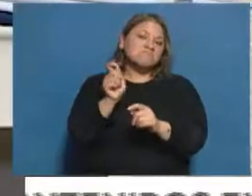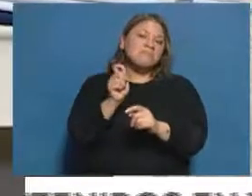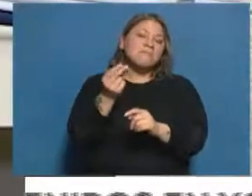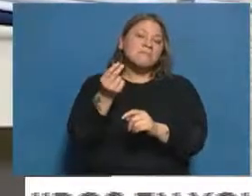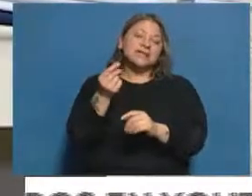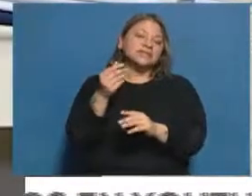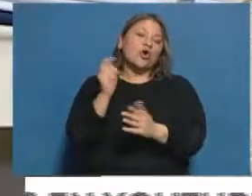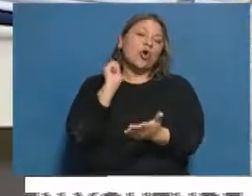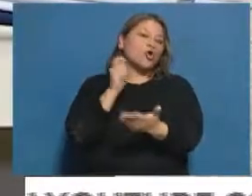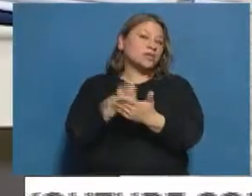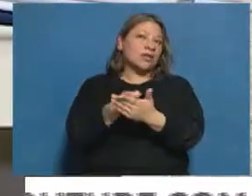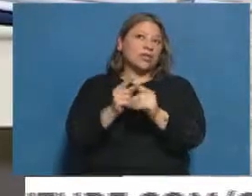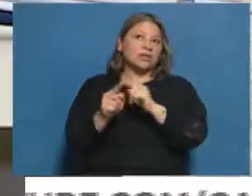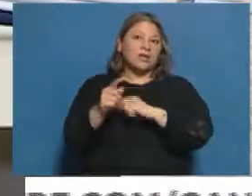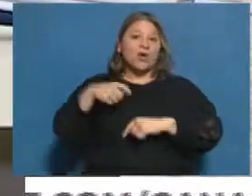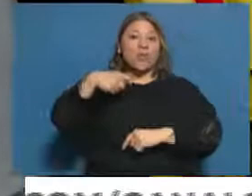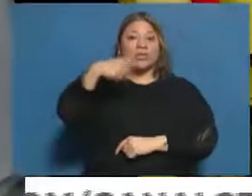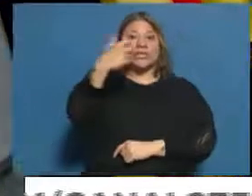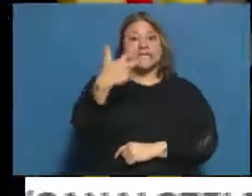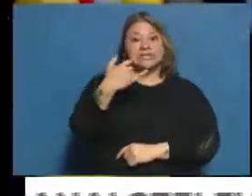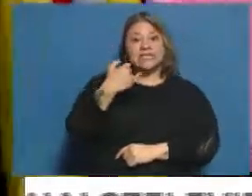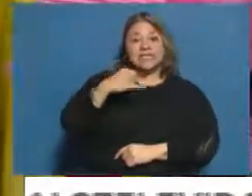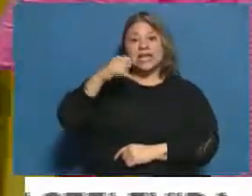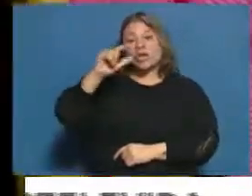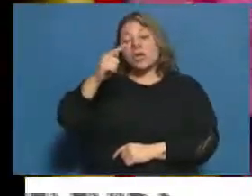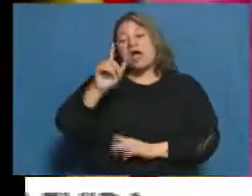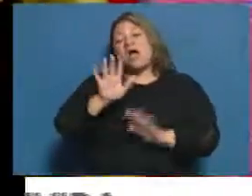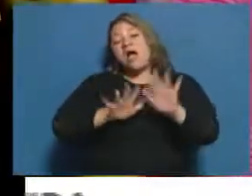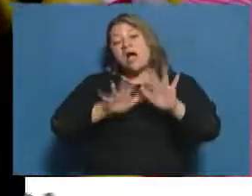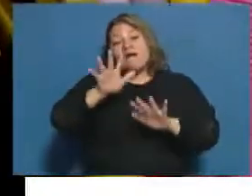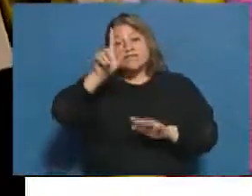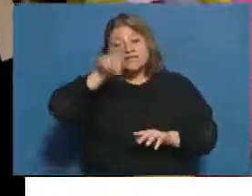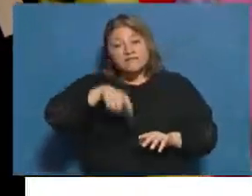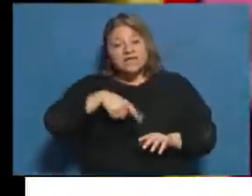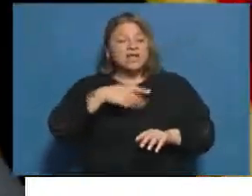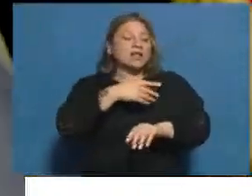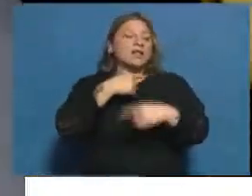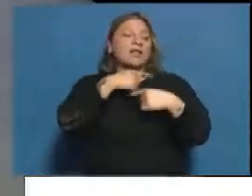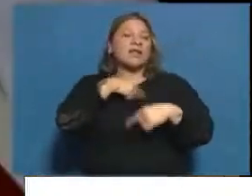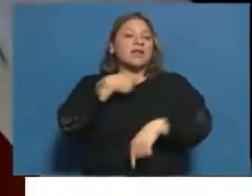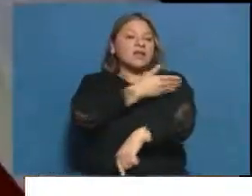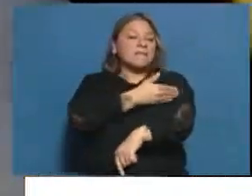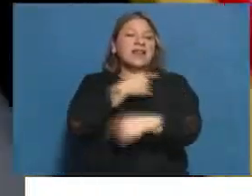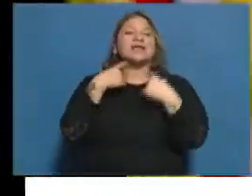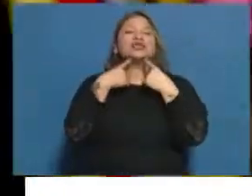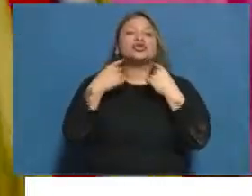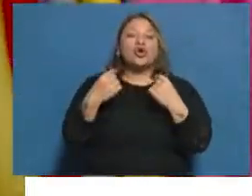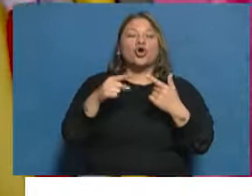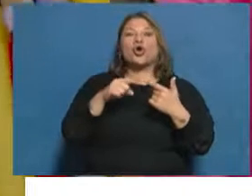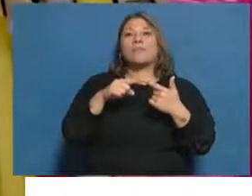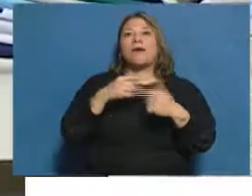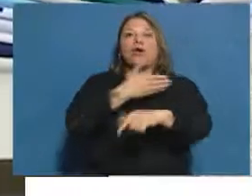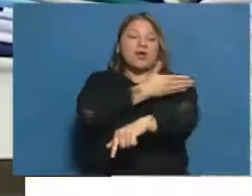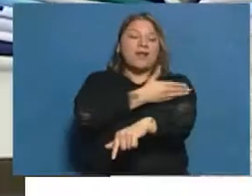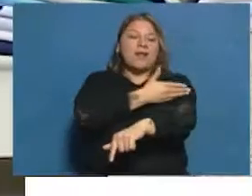contado directamente, en tres cuotas sin interés. Por ahí vienen a buscar ya lo que es algo mangas cortas, lo que es chombita o lo que es